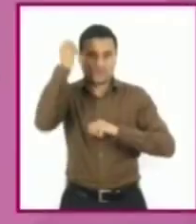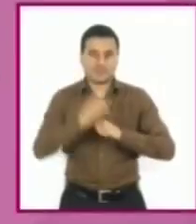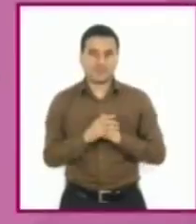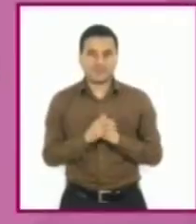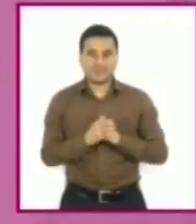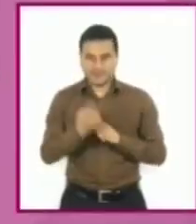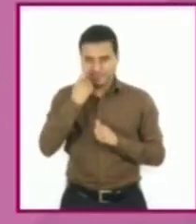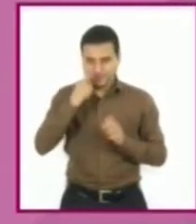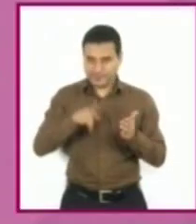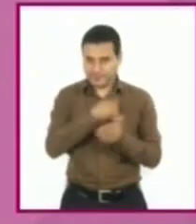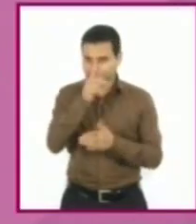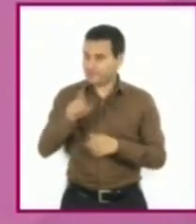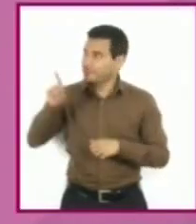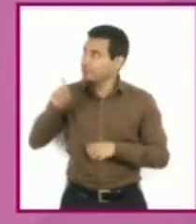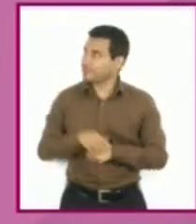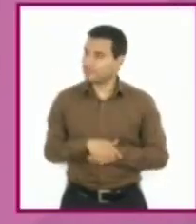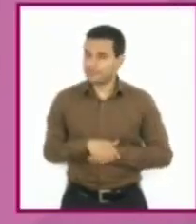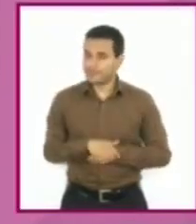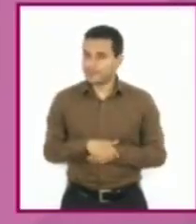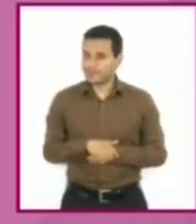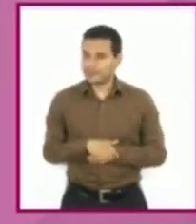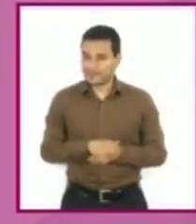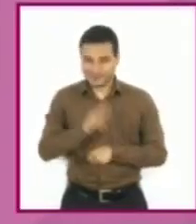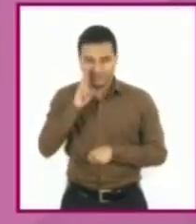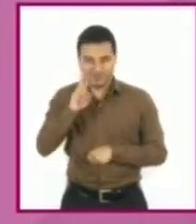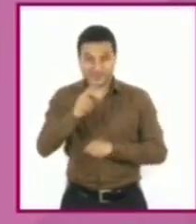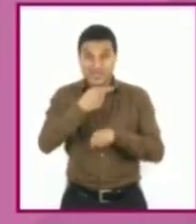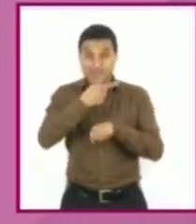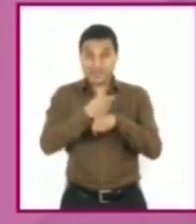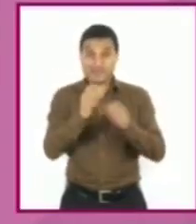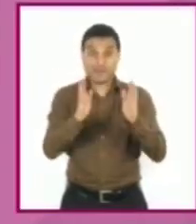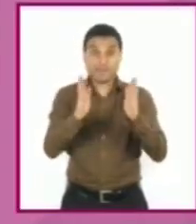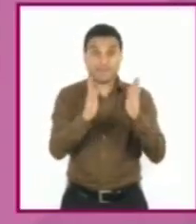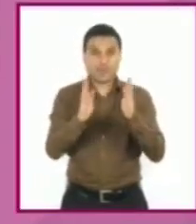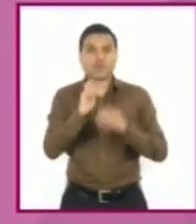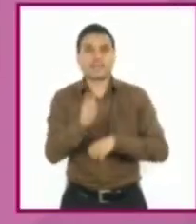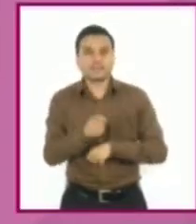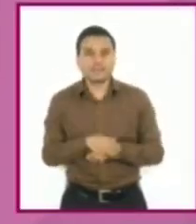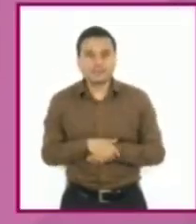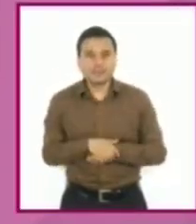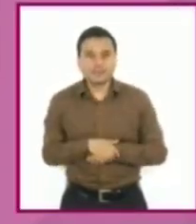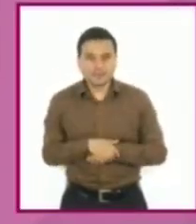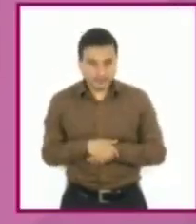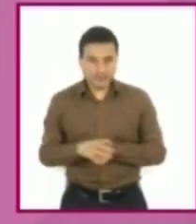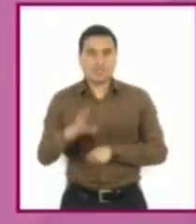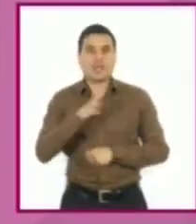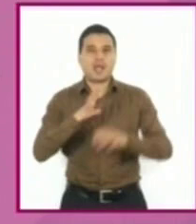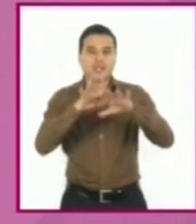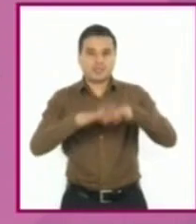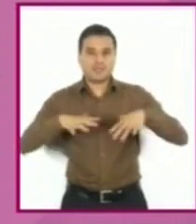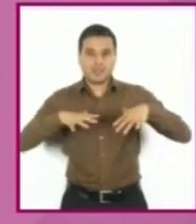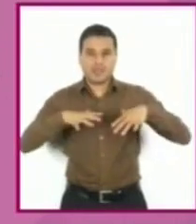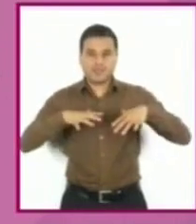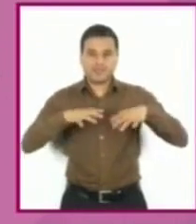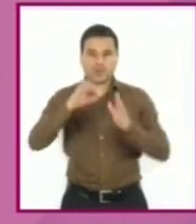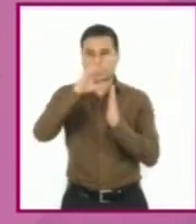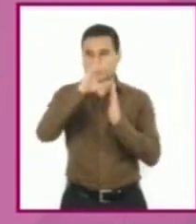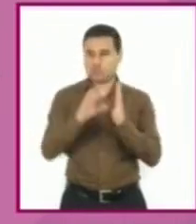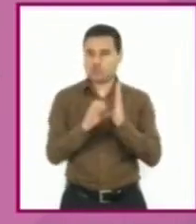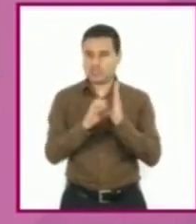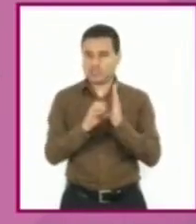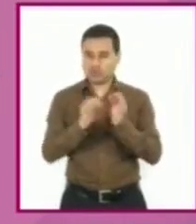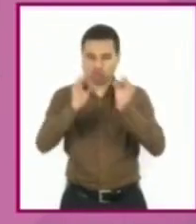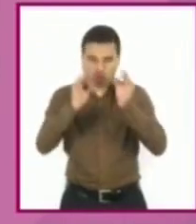esquema. Como ya saben, el primer periodo se caracteriza por la instauración de la Asamblea Constituyente, el inicio